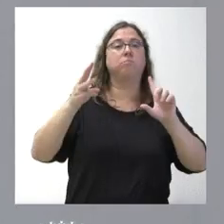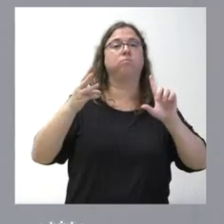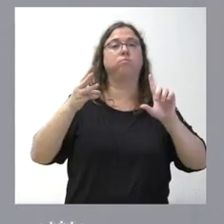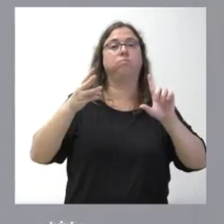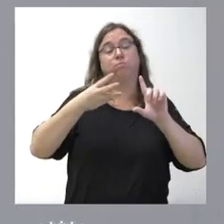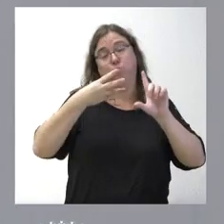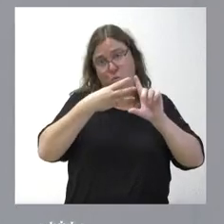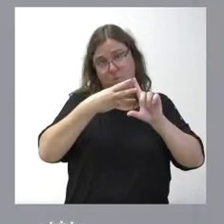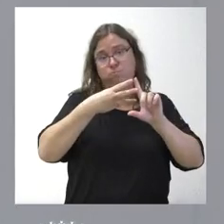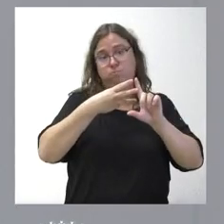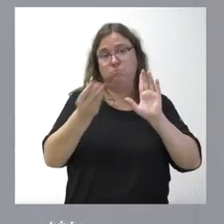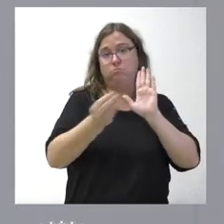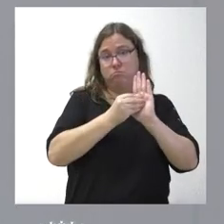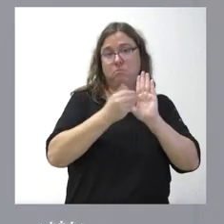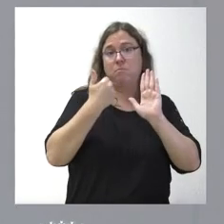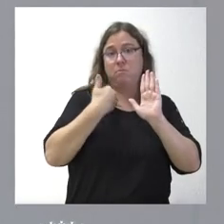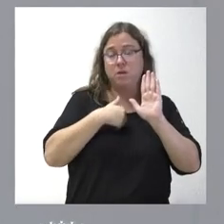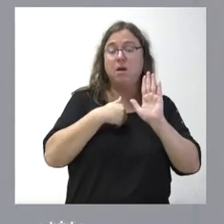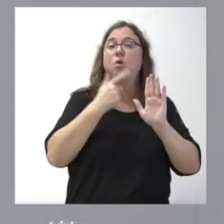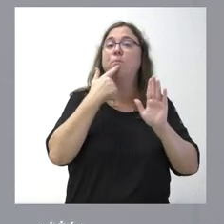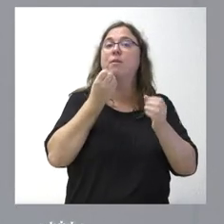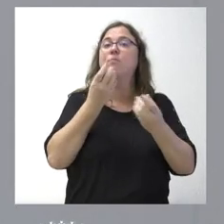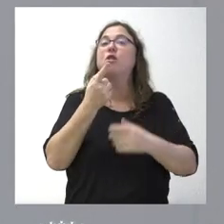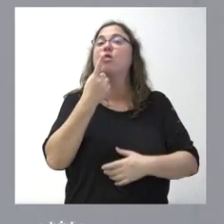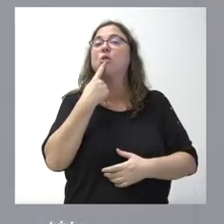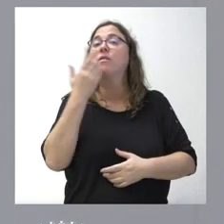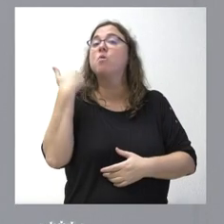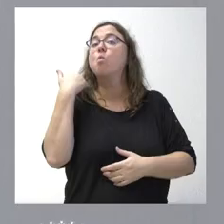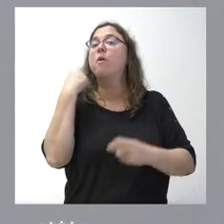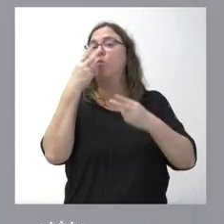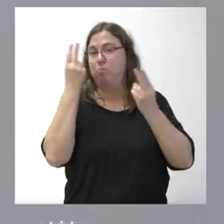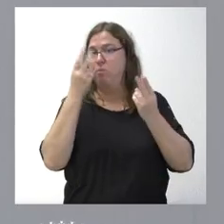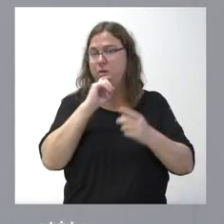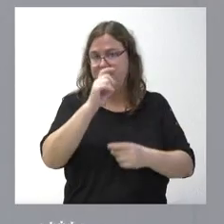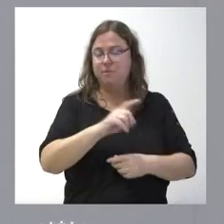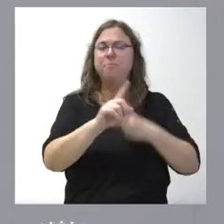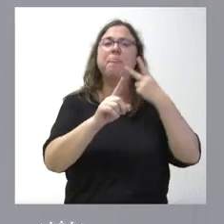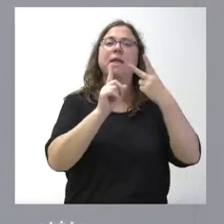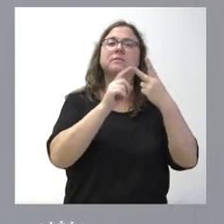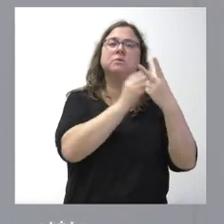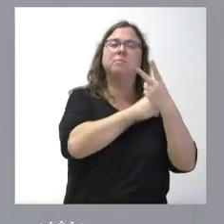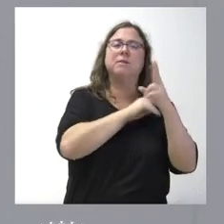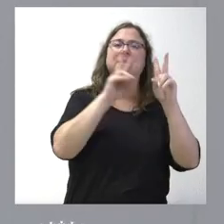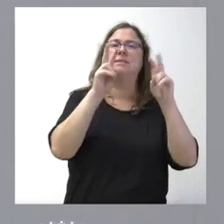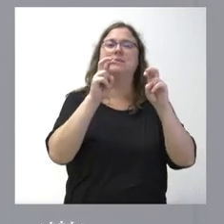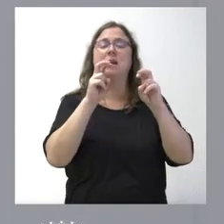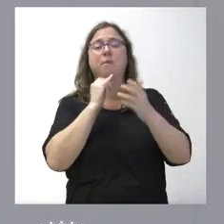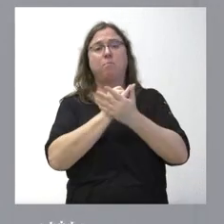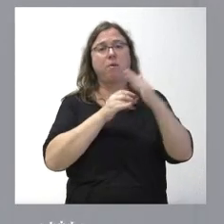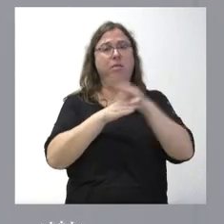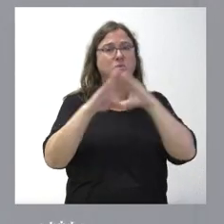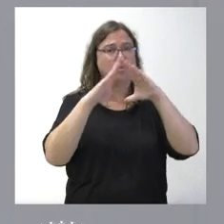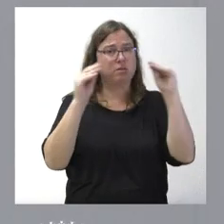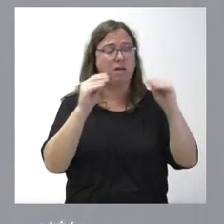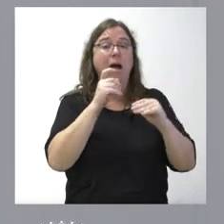y le podemos informar en qué momento se publicó en segundo lugar el tema de la abau y la oportunidad de